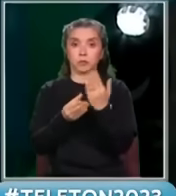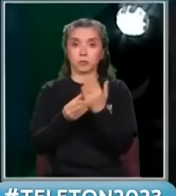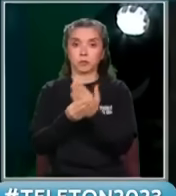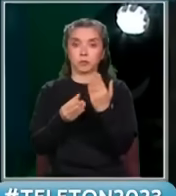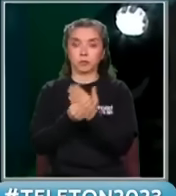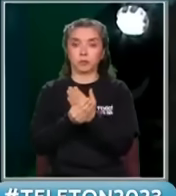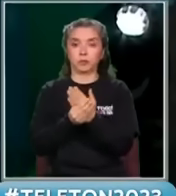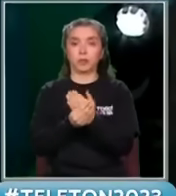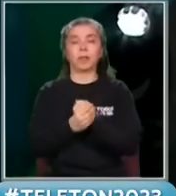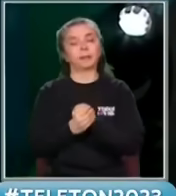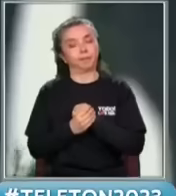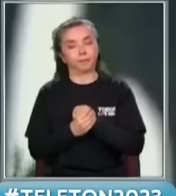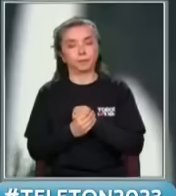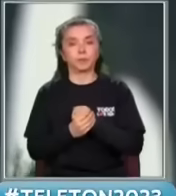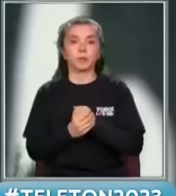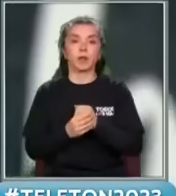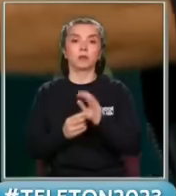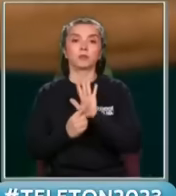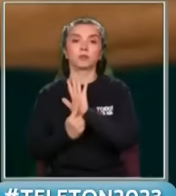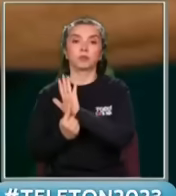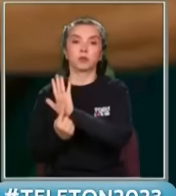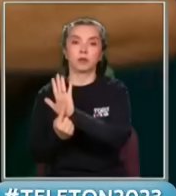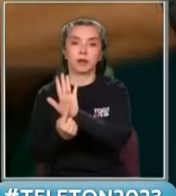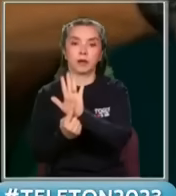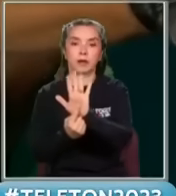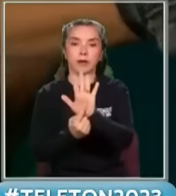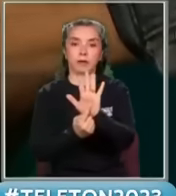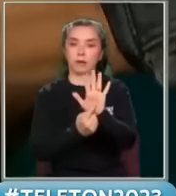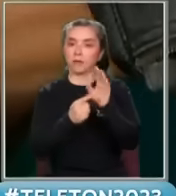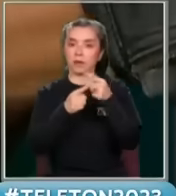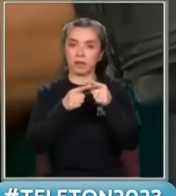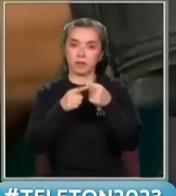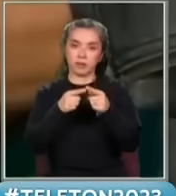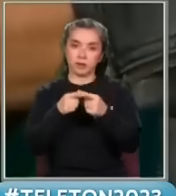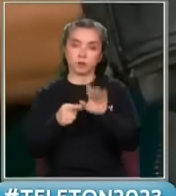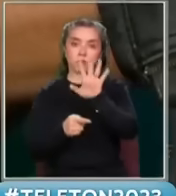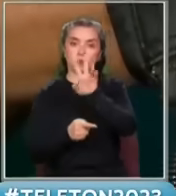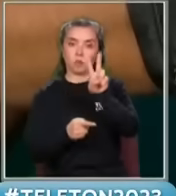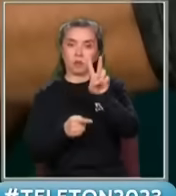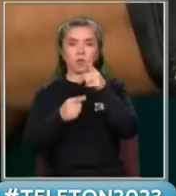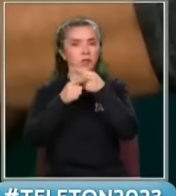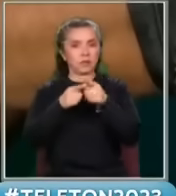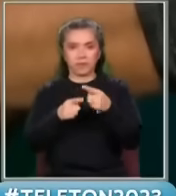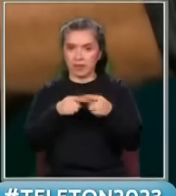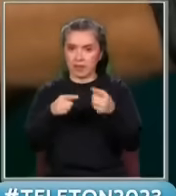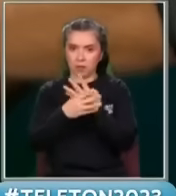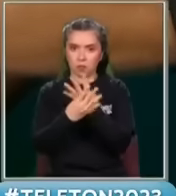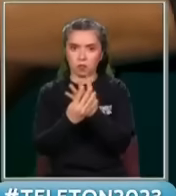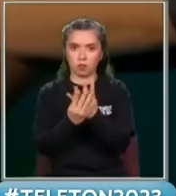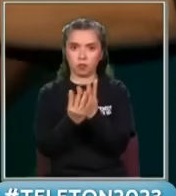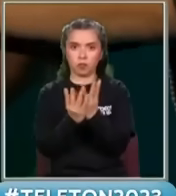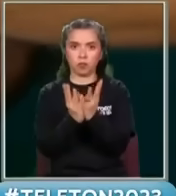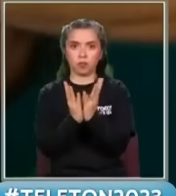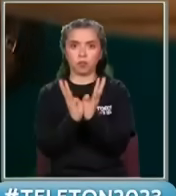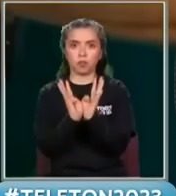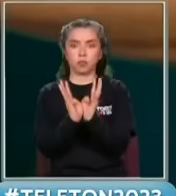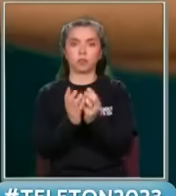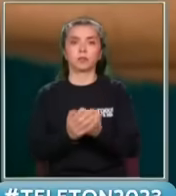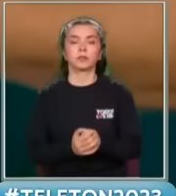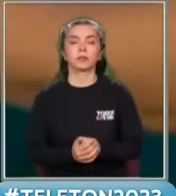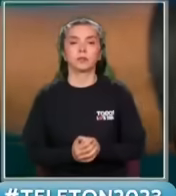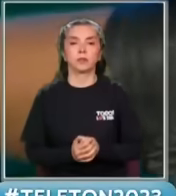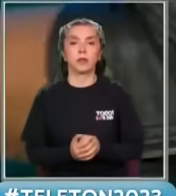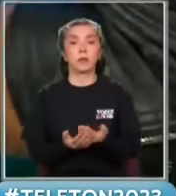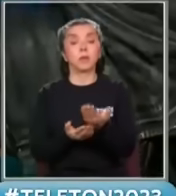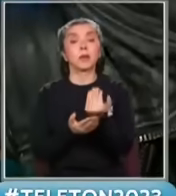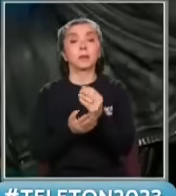Nati, vamos a hacer lo siguiente. Las voy a mostrar una vez más. Cartas diferentes, 52 cartas diferentes de esta baraja. Voy a